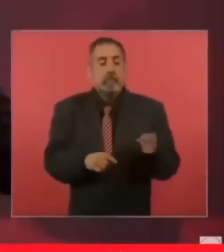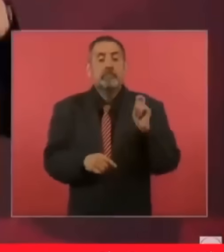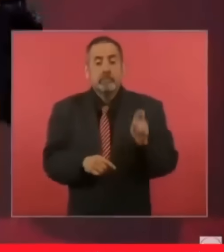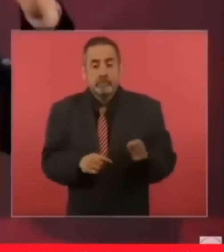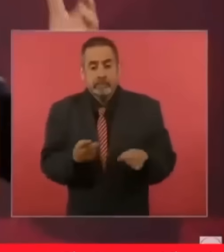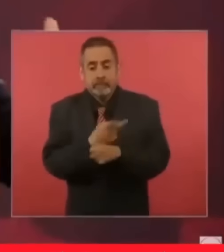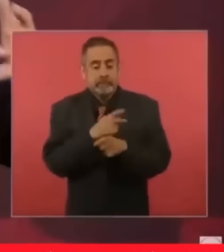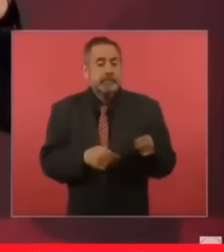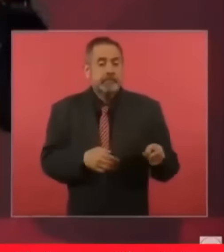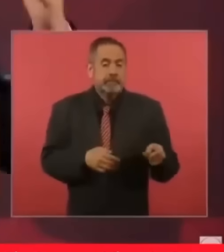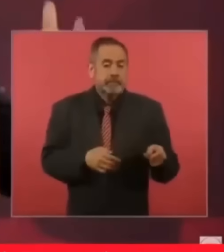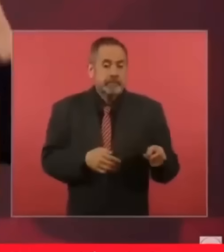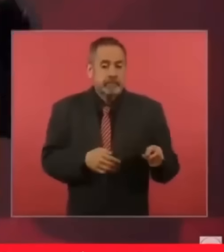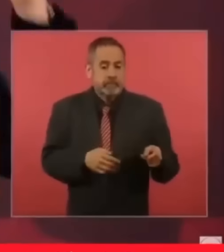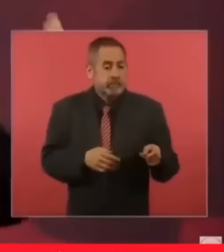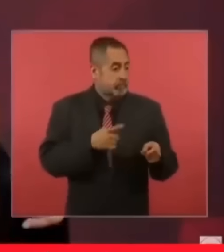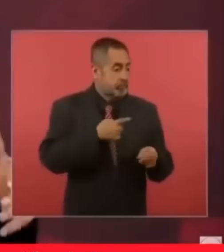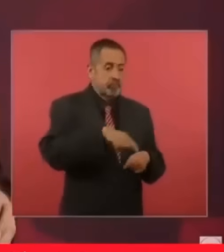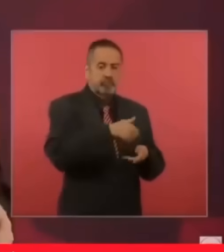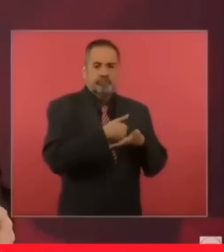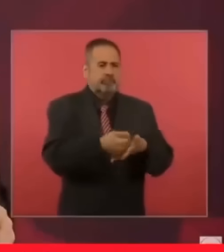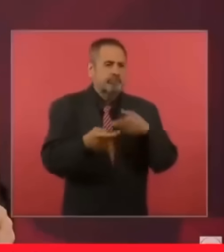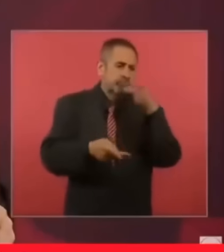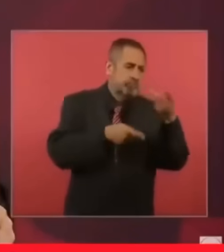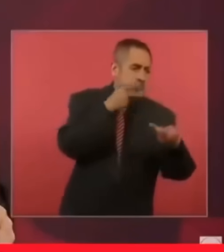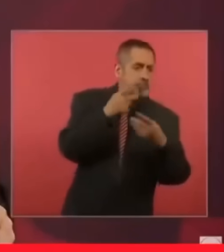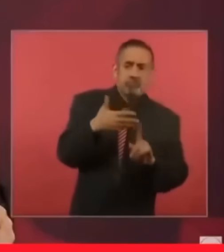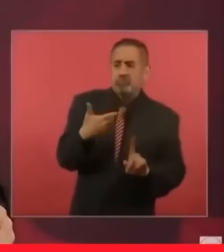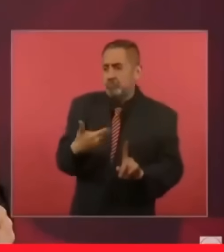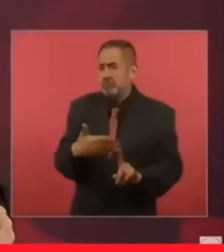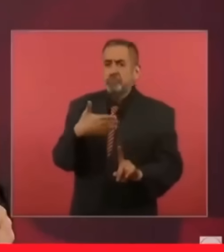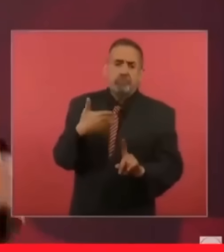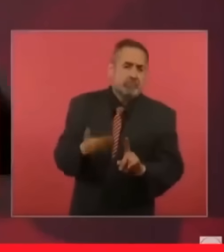empezaron a ayudarle